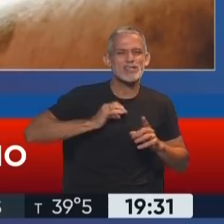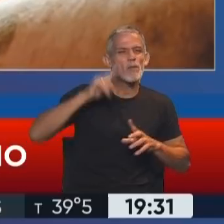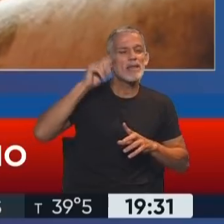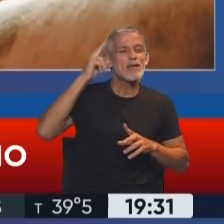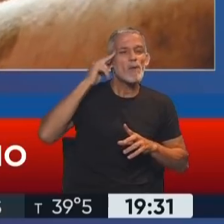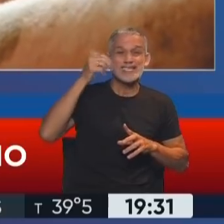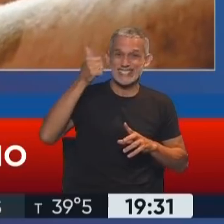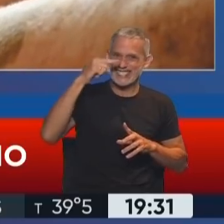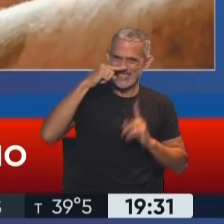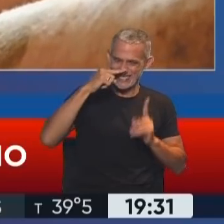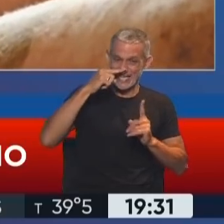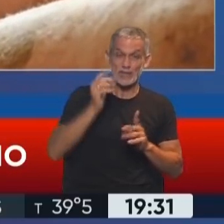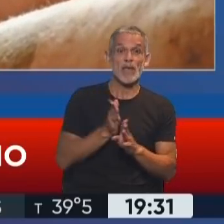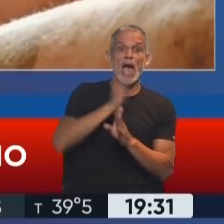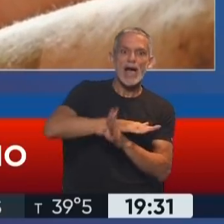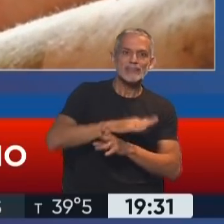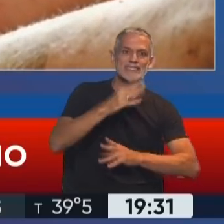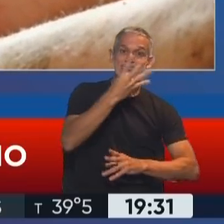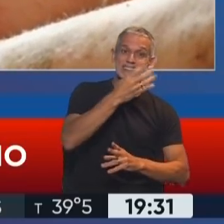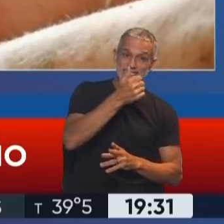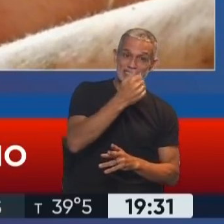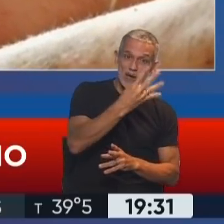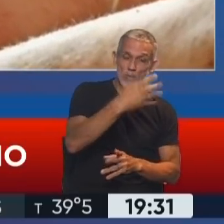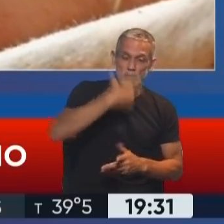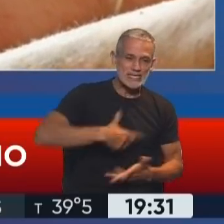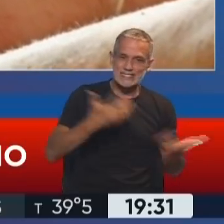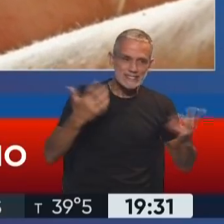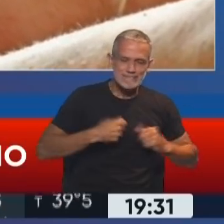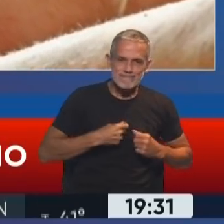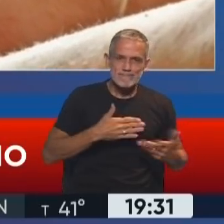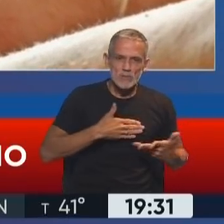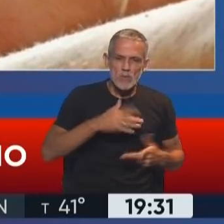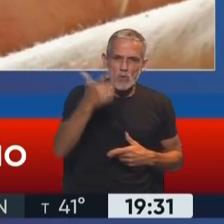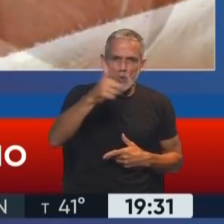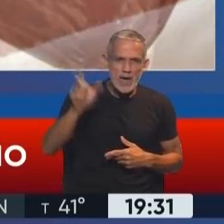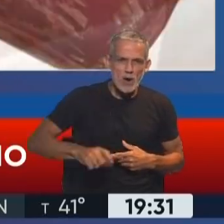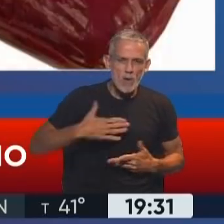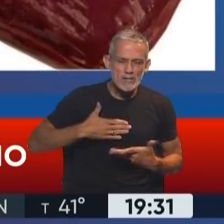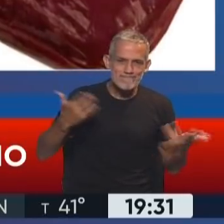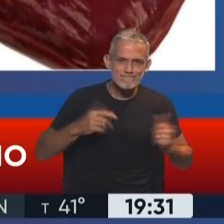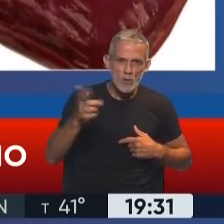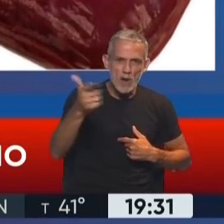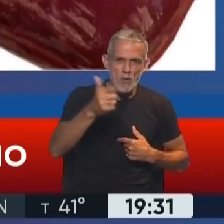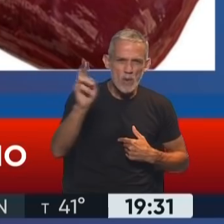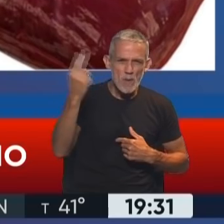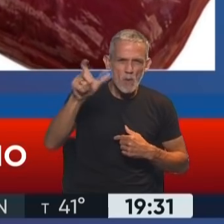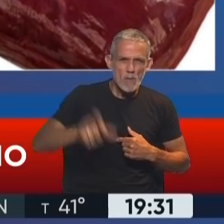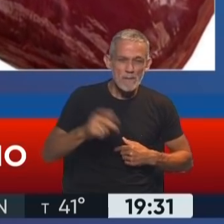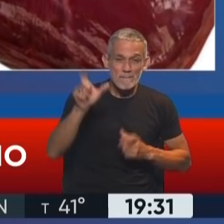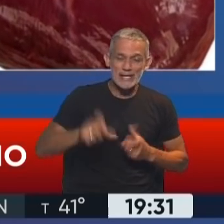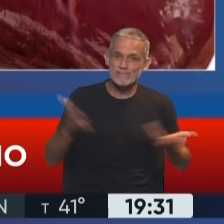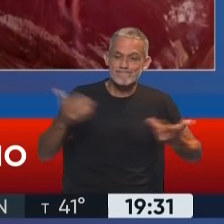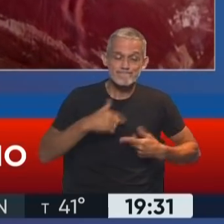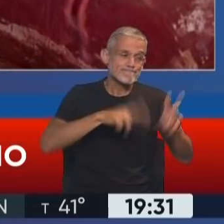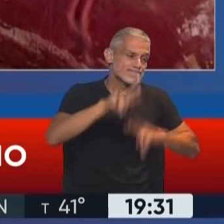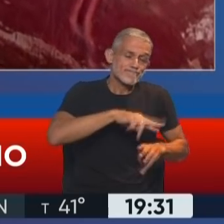67. Él en el 64 tenía tan mal un paciente que recurrió a lo que tenía. No tenía un donante cadavérico humano,